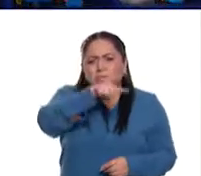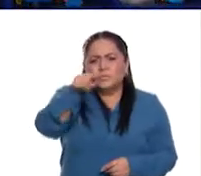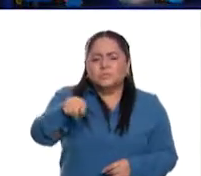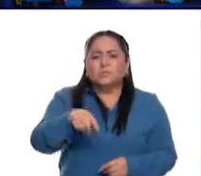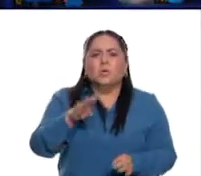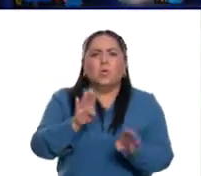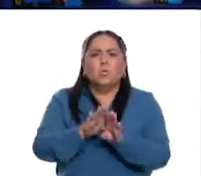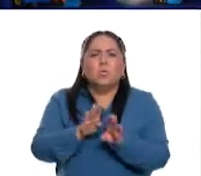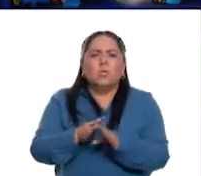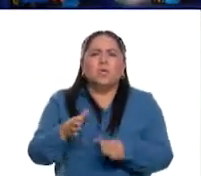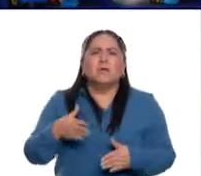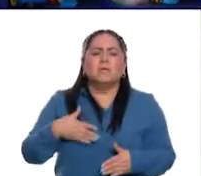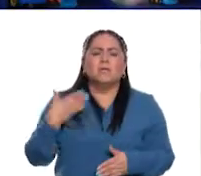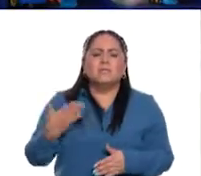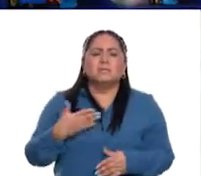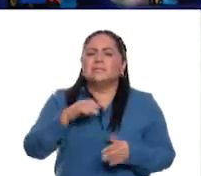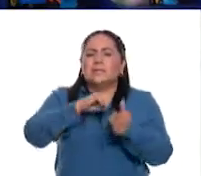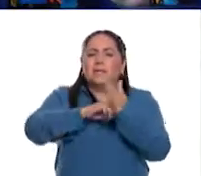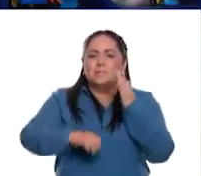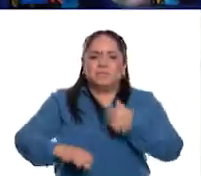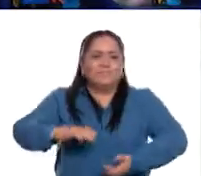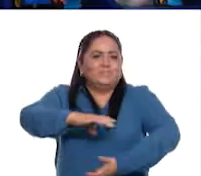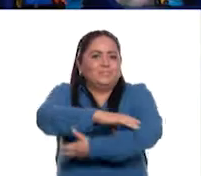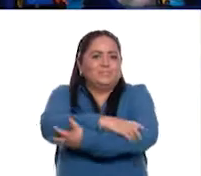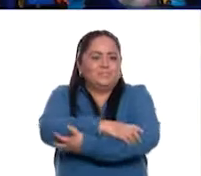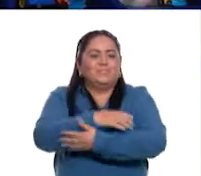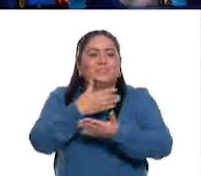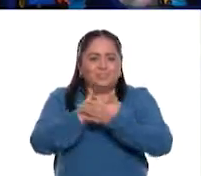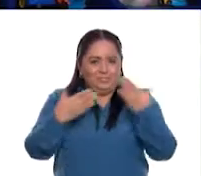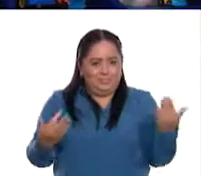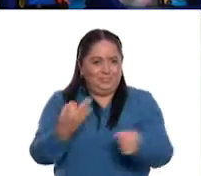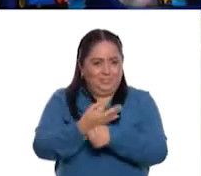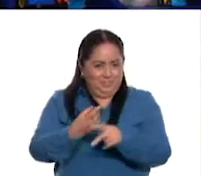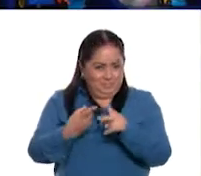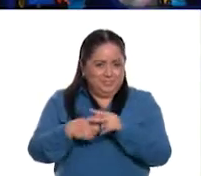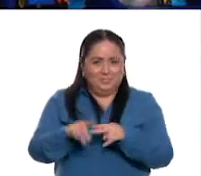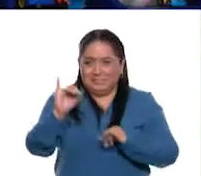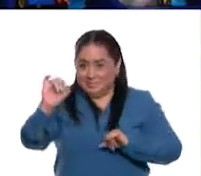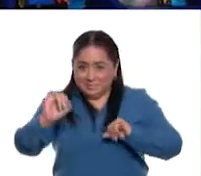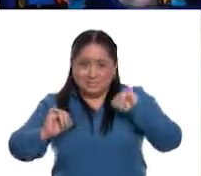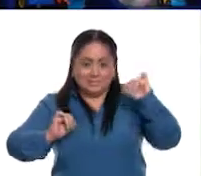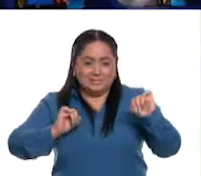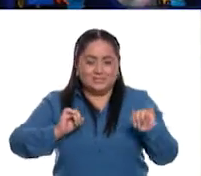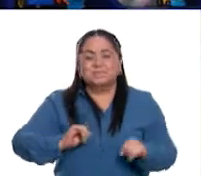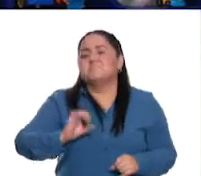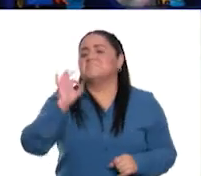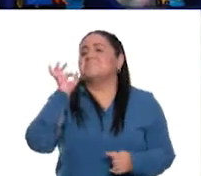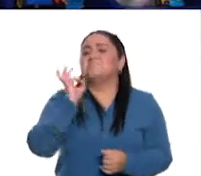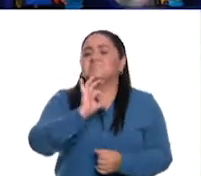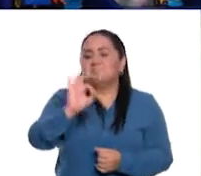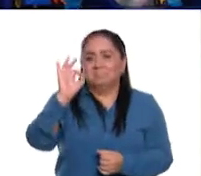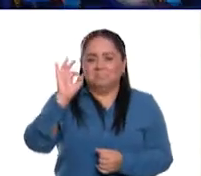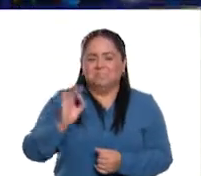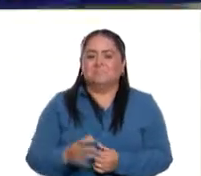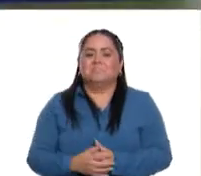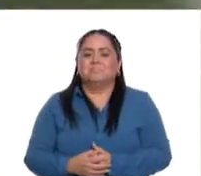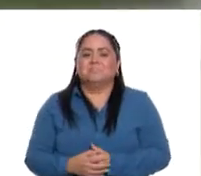nuestros logros, un ejemplo de solidaridad. ¿Qué les parece si comenzamos? ¡Sí! ¿Sí? ¡Perfecto!